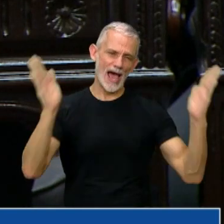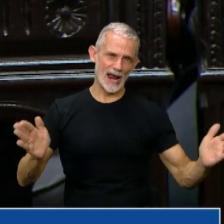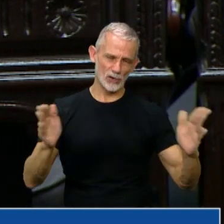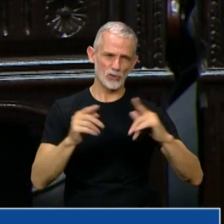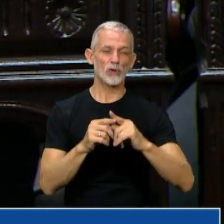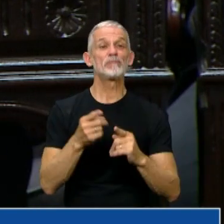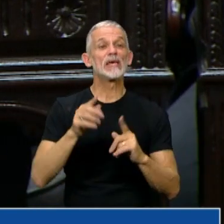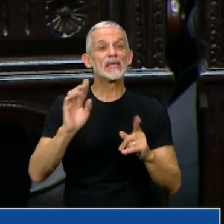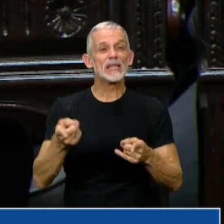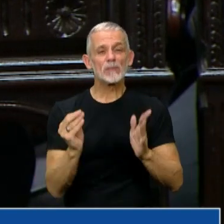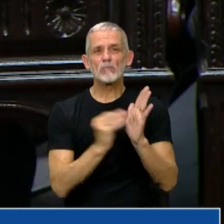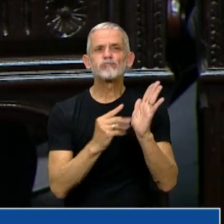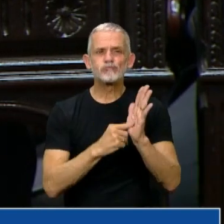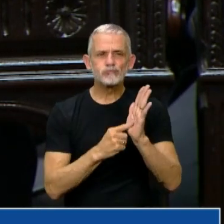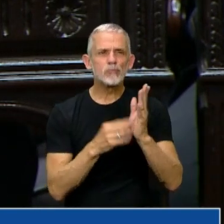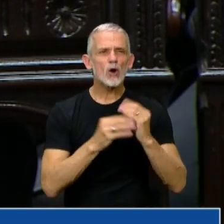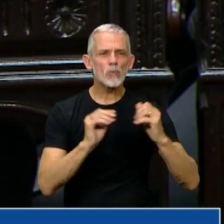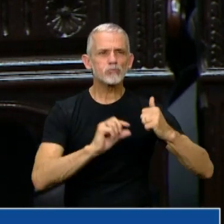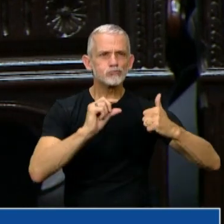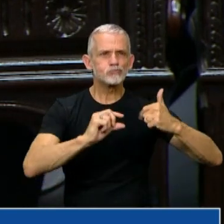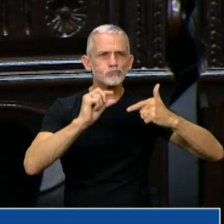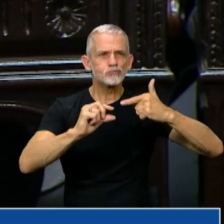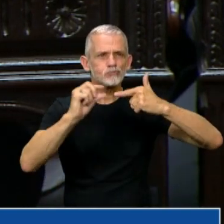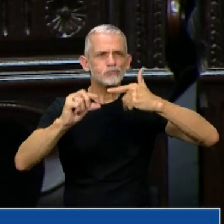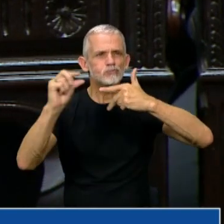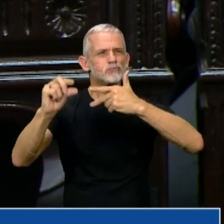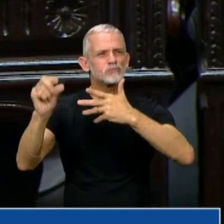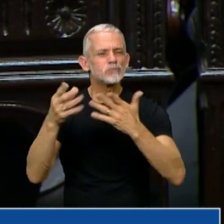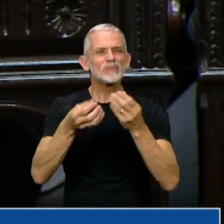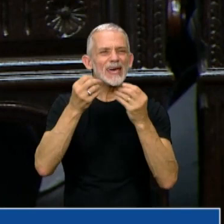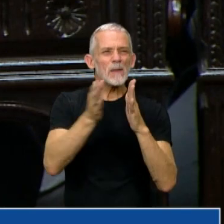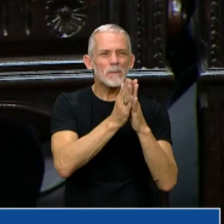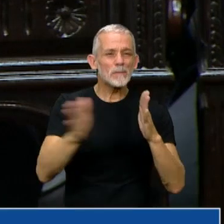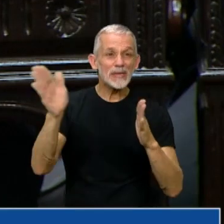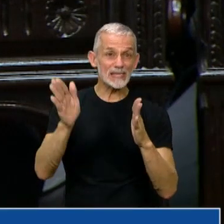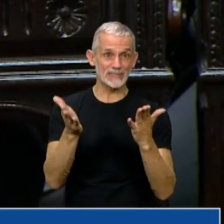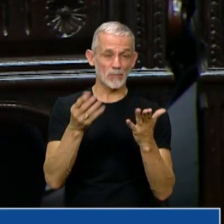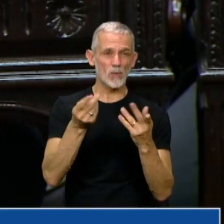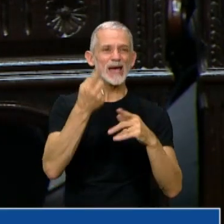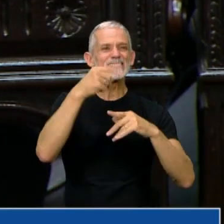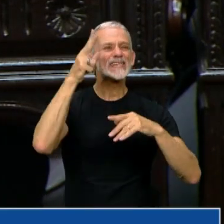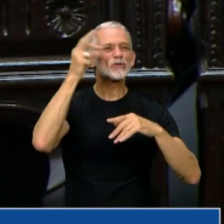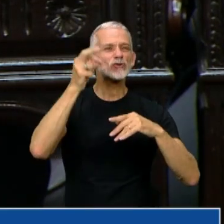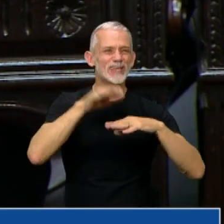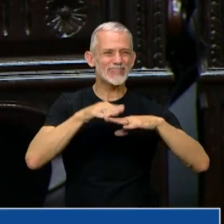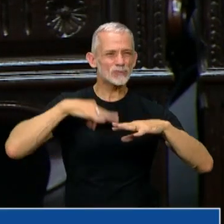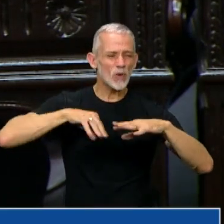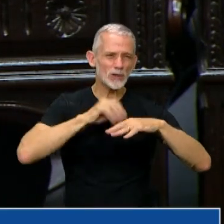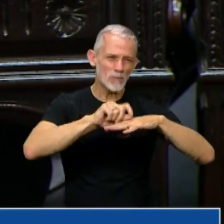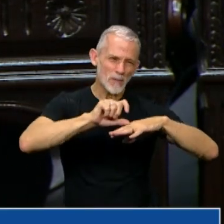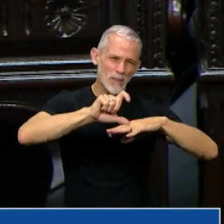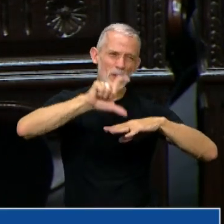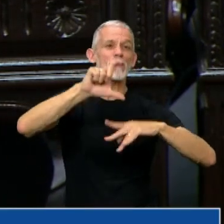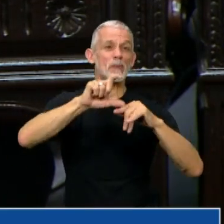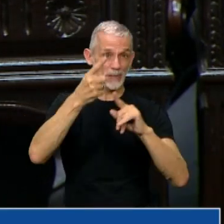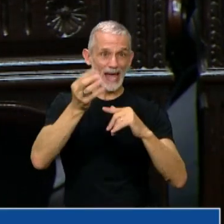Se establece además una escala progresiva que se comienza a aplicar a partir de los 180 salarios mínimos